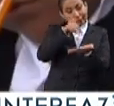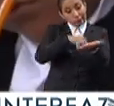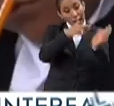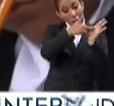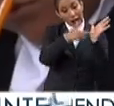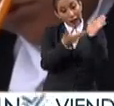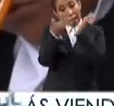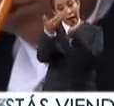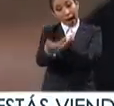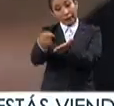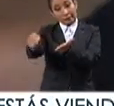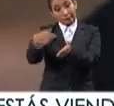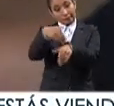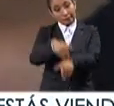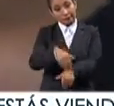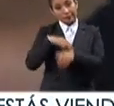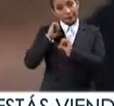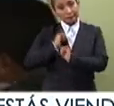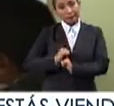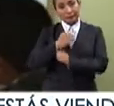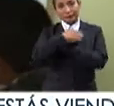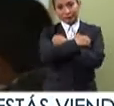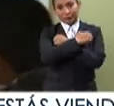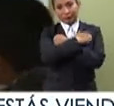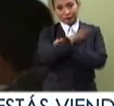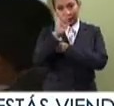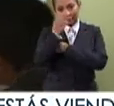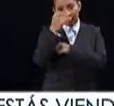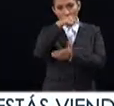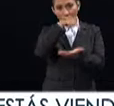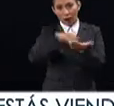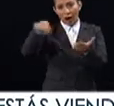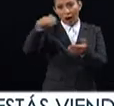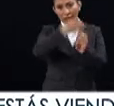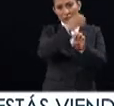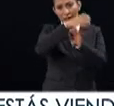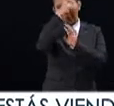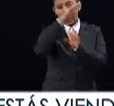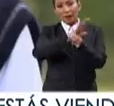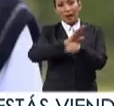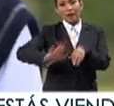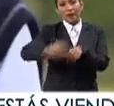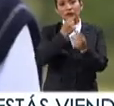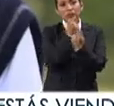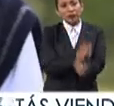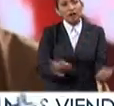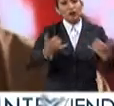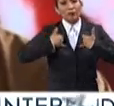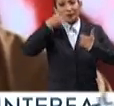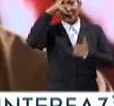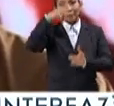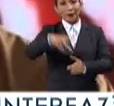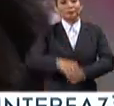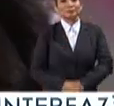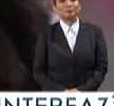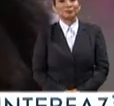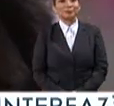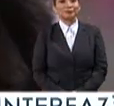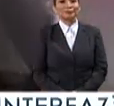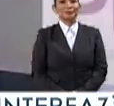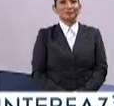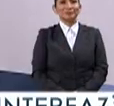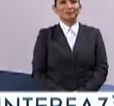lineamientos a los que se sujetan las autoridades educativas federales y locales para beneficio de los niños y jóvenes mexicanos